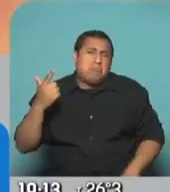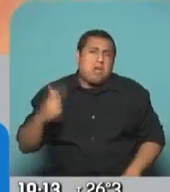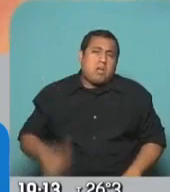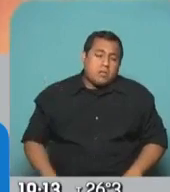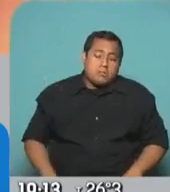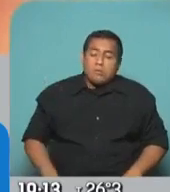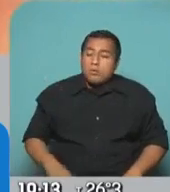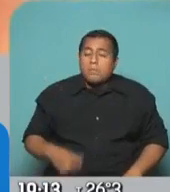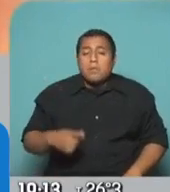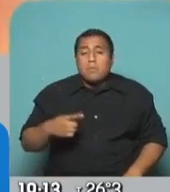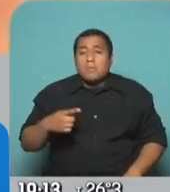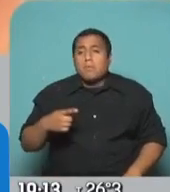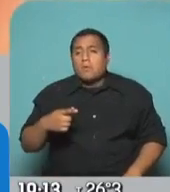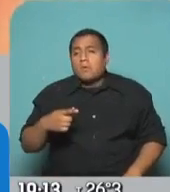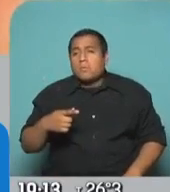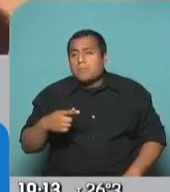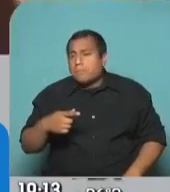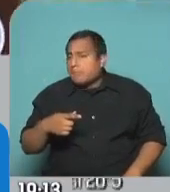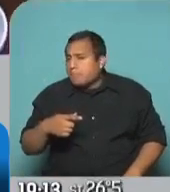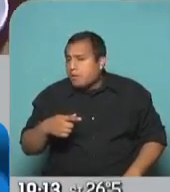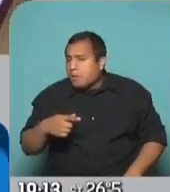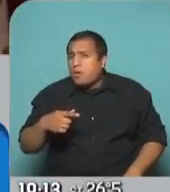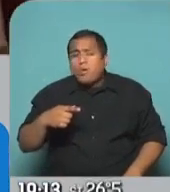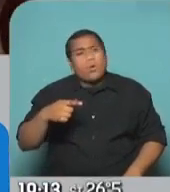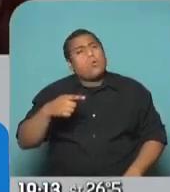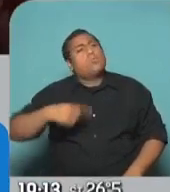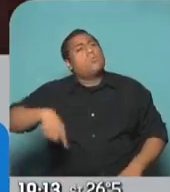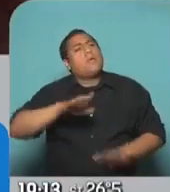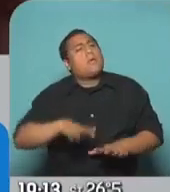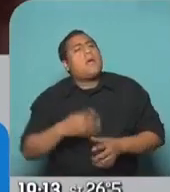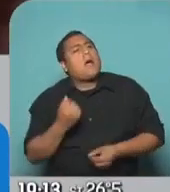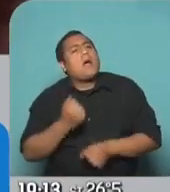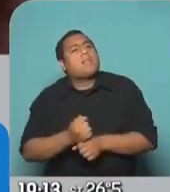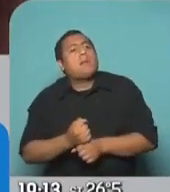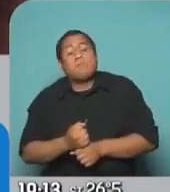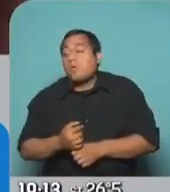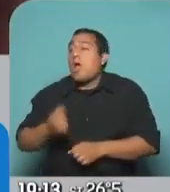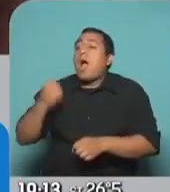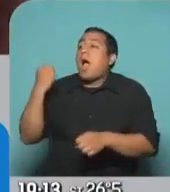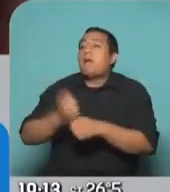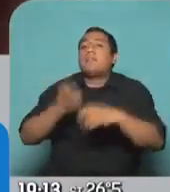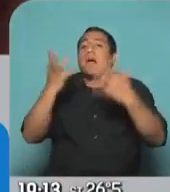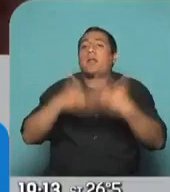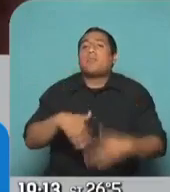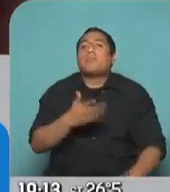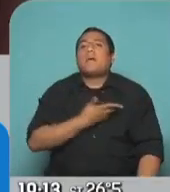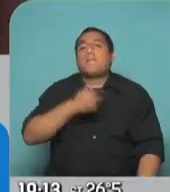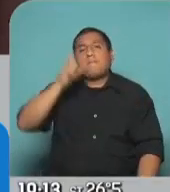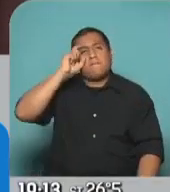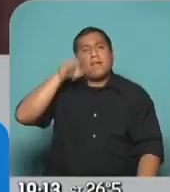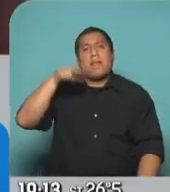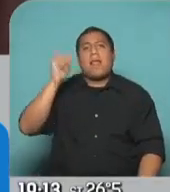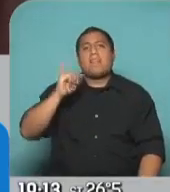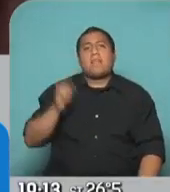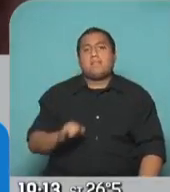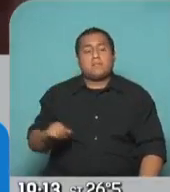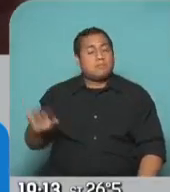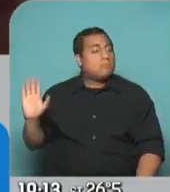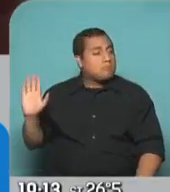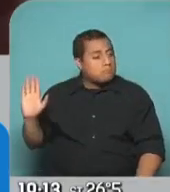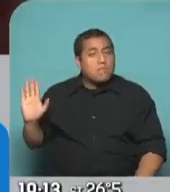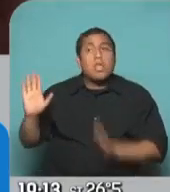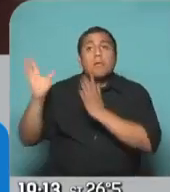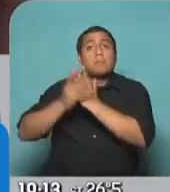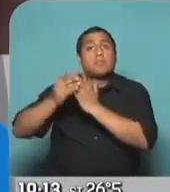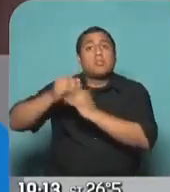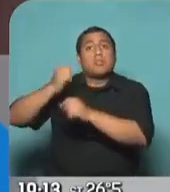acá? Bueno, ahora hasta que renuncie Roberto Fernández. Renuncia Roberto Fernández y se regulariza esto. También le pedimos intervención al Ministerio de Trabajo que intervenga porque